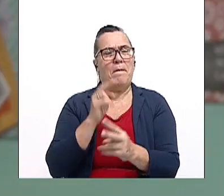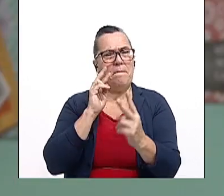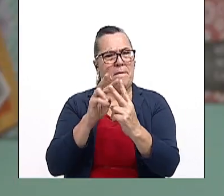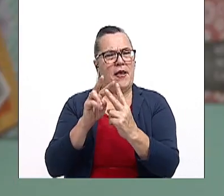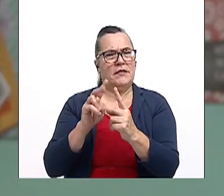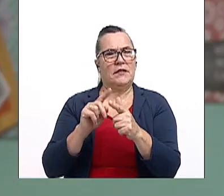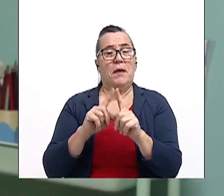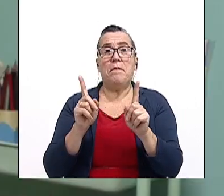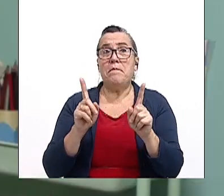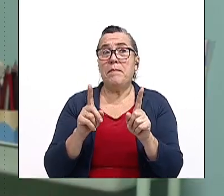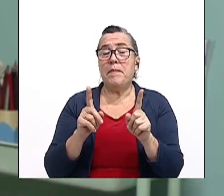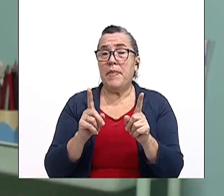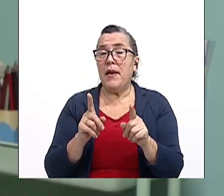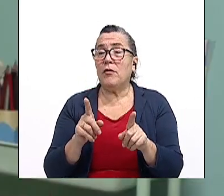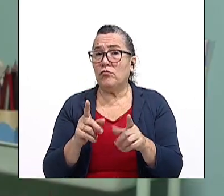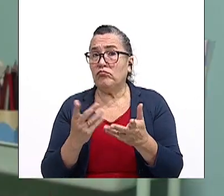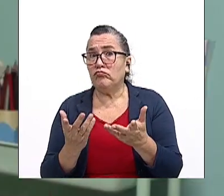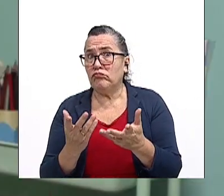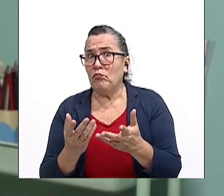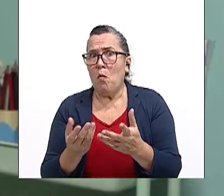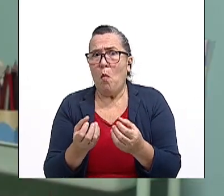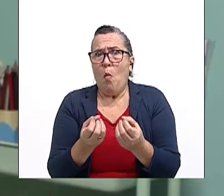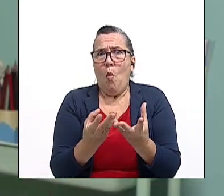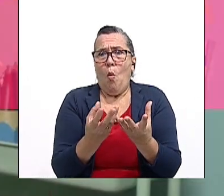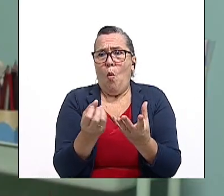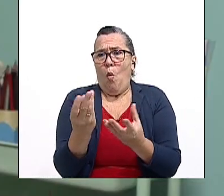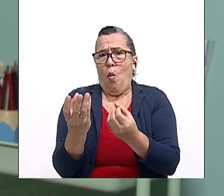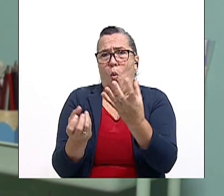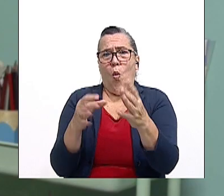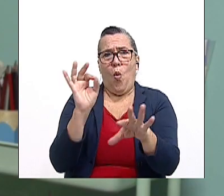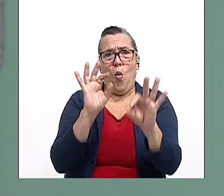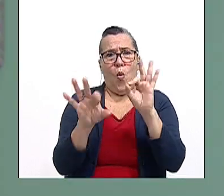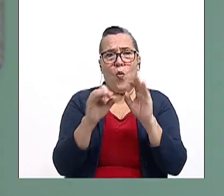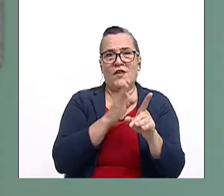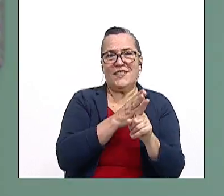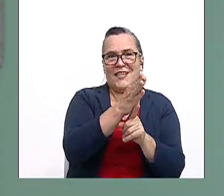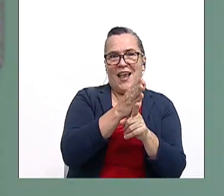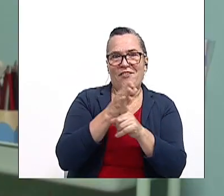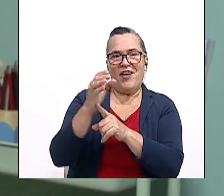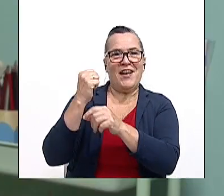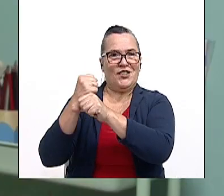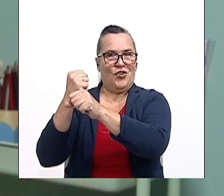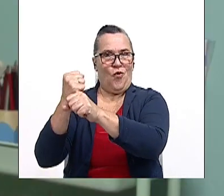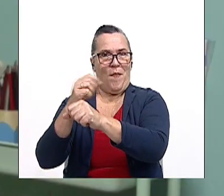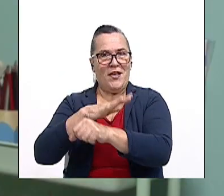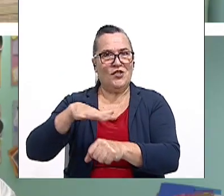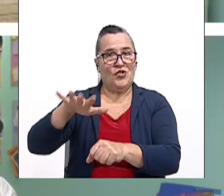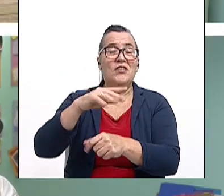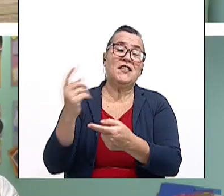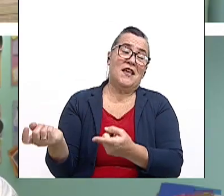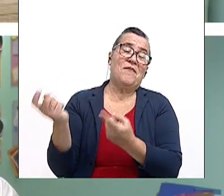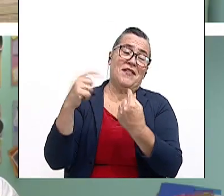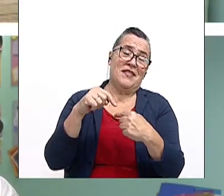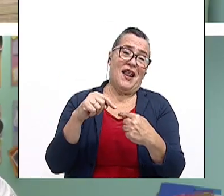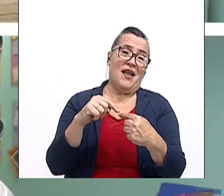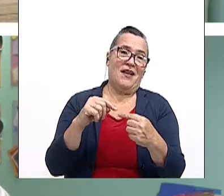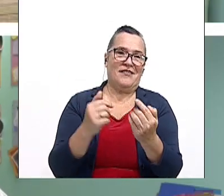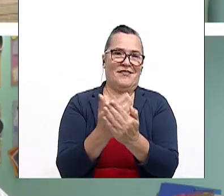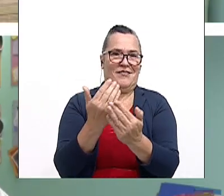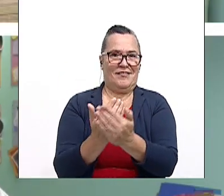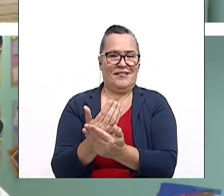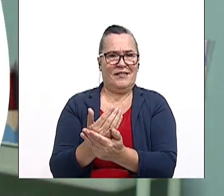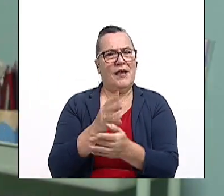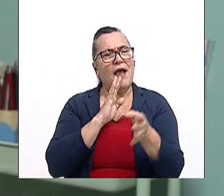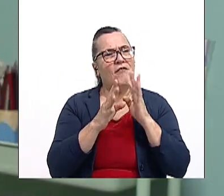conocidas. Sin embargo, hay muchísimas más carreras y ocupaciones y otras que vendrán. Hablemos con